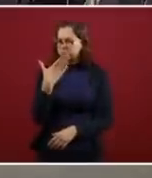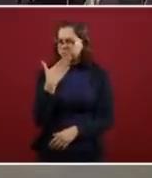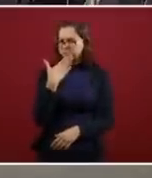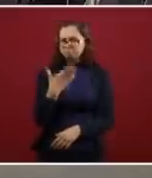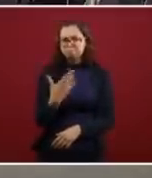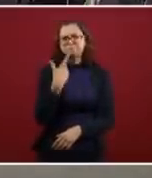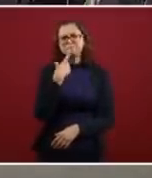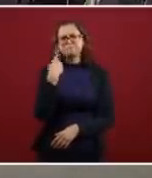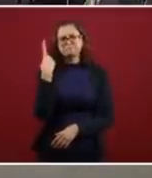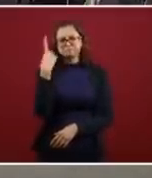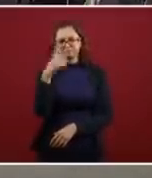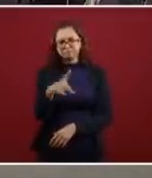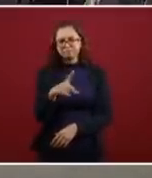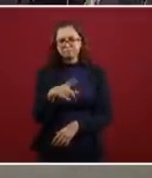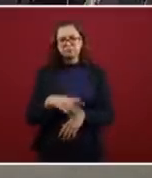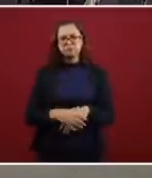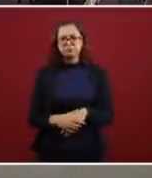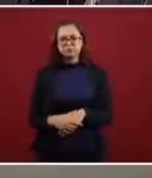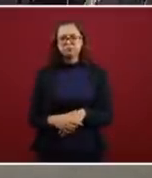para que ya